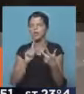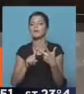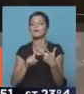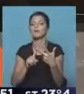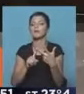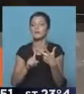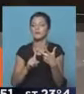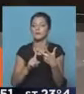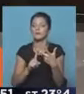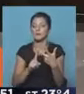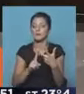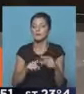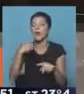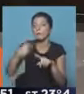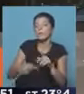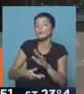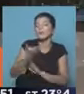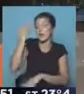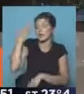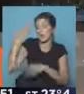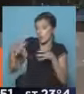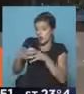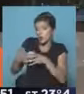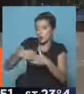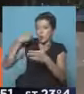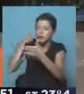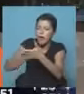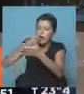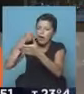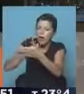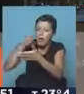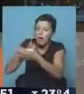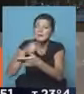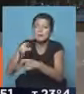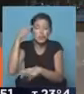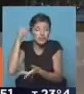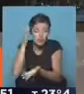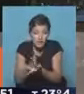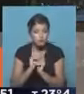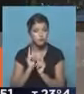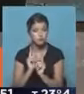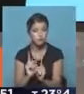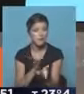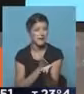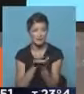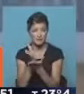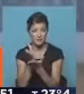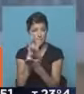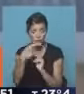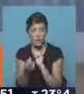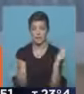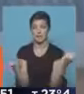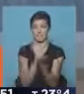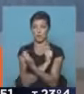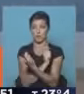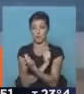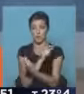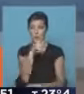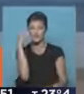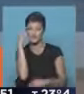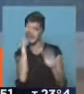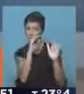guerras tremendas que dieron algunos colectivos y que pensaron que tenían esos derechos para siempre pues también pensar y ves que esto cambio